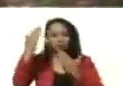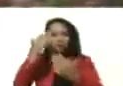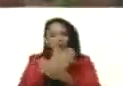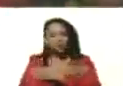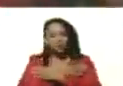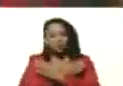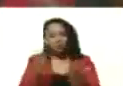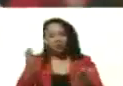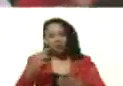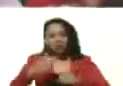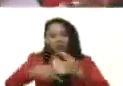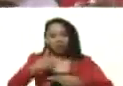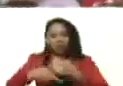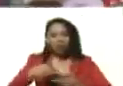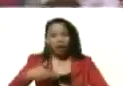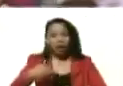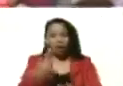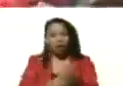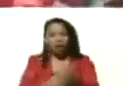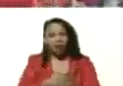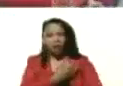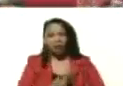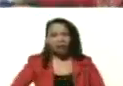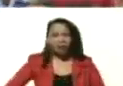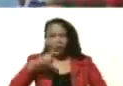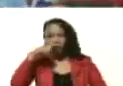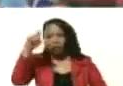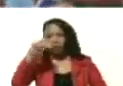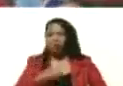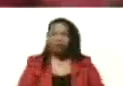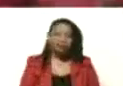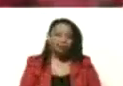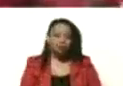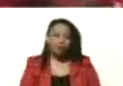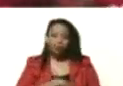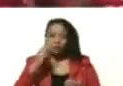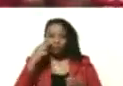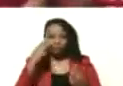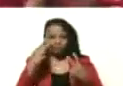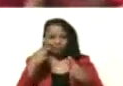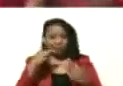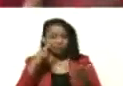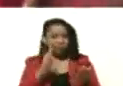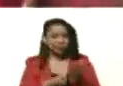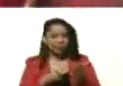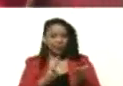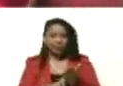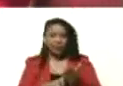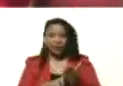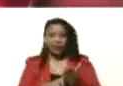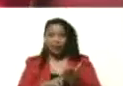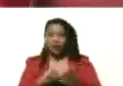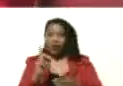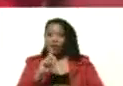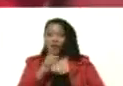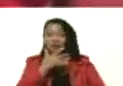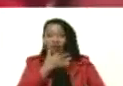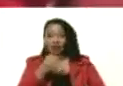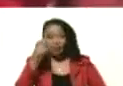¡Saludo solidario, revolucionario para el hermano presidente! Miren, en verdad, no le ha tocado fácil al pueblo de